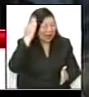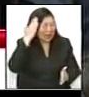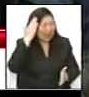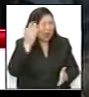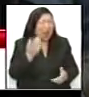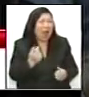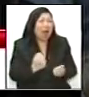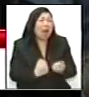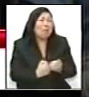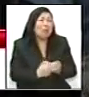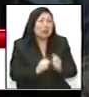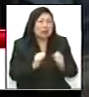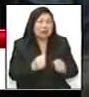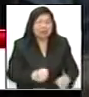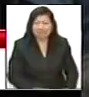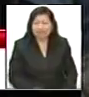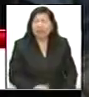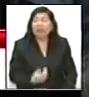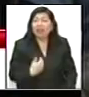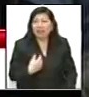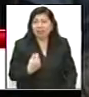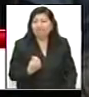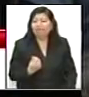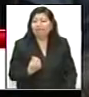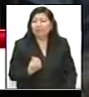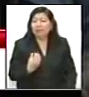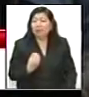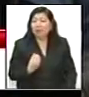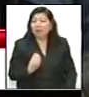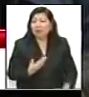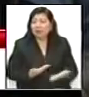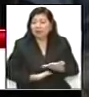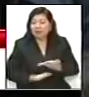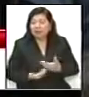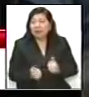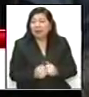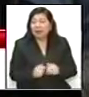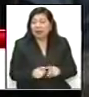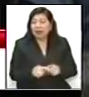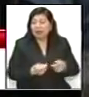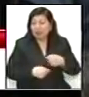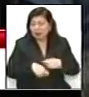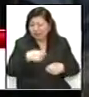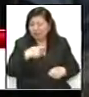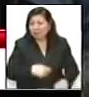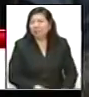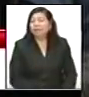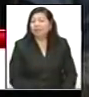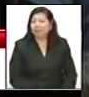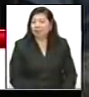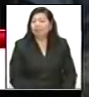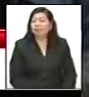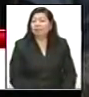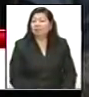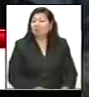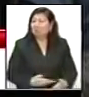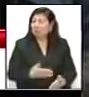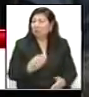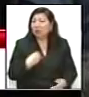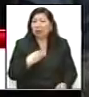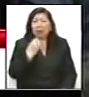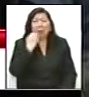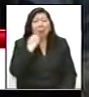tienen defensores. Tienen dinero, porque está mezclado el dinero también del narcotráfico. Vamos a seguir siendo